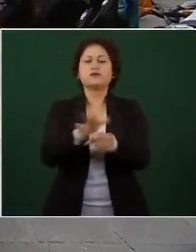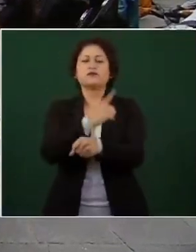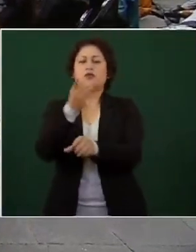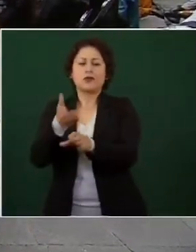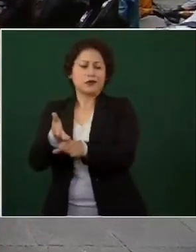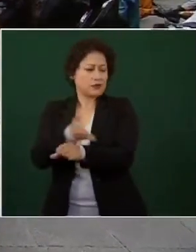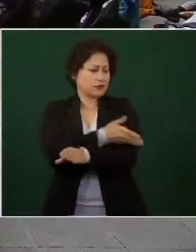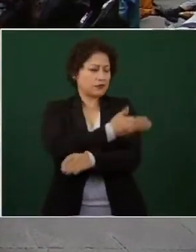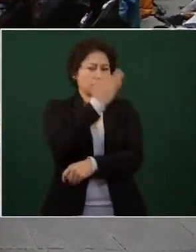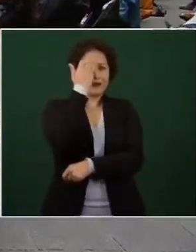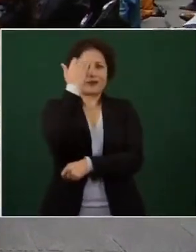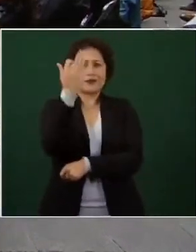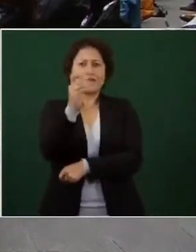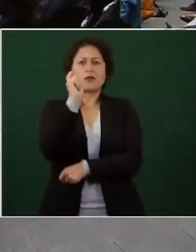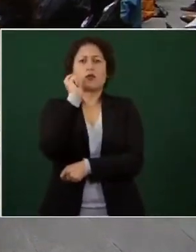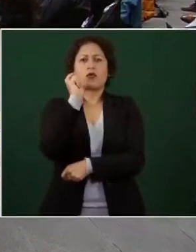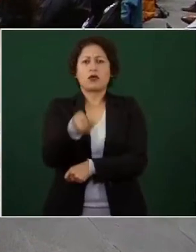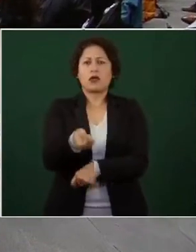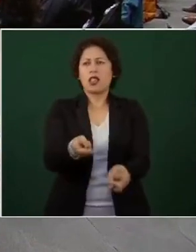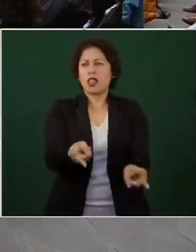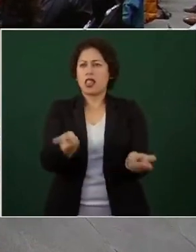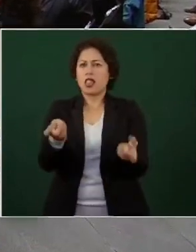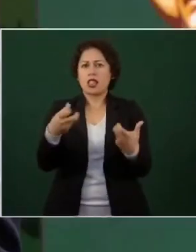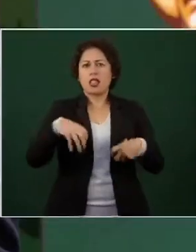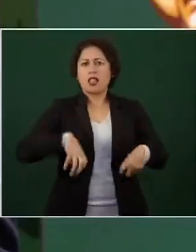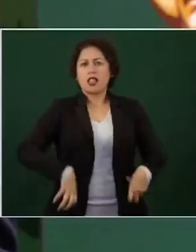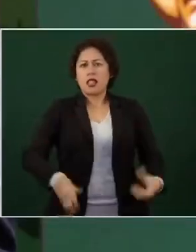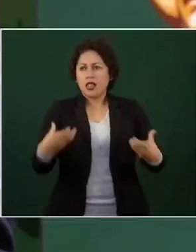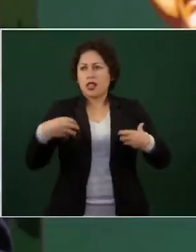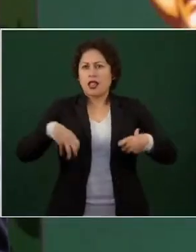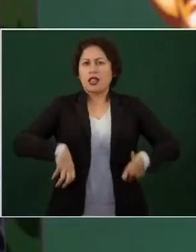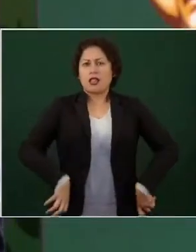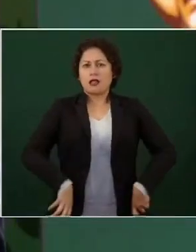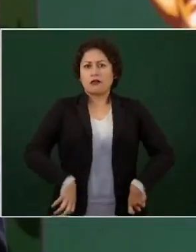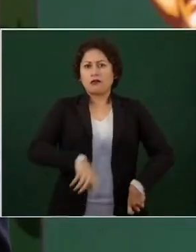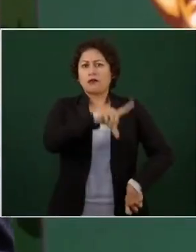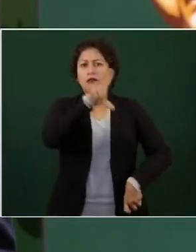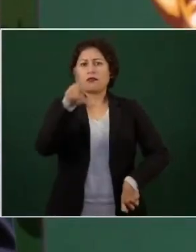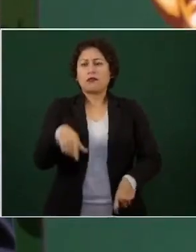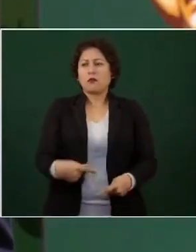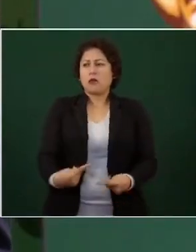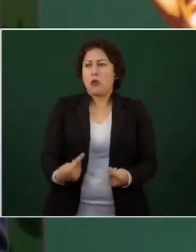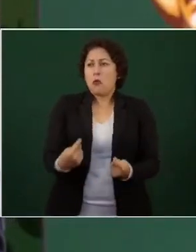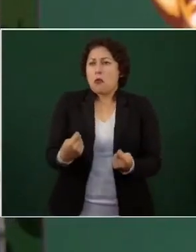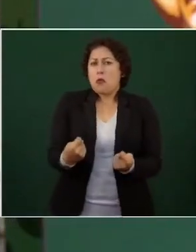hacían lo que querían y ni siquiera perdían su respetabilidad,